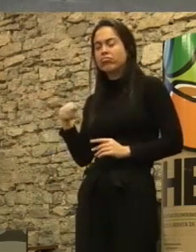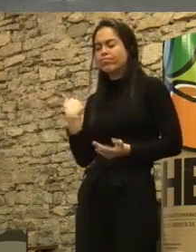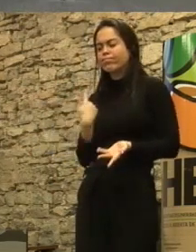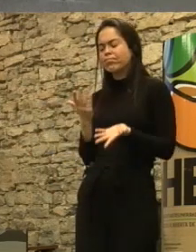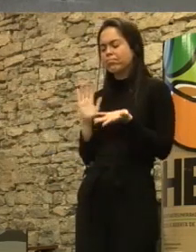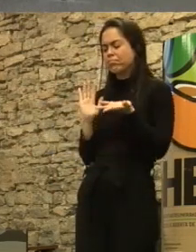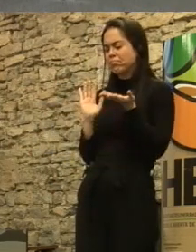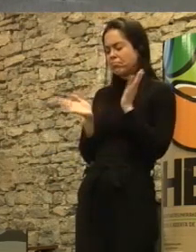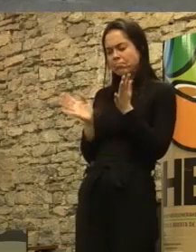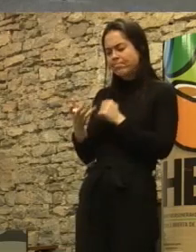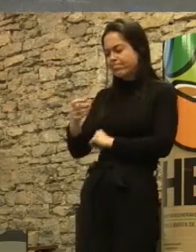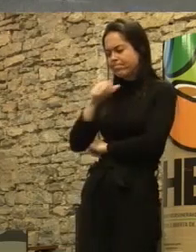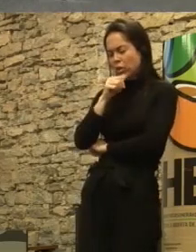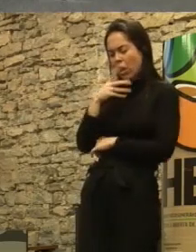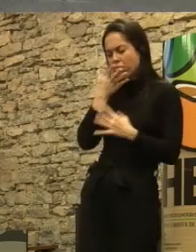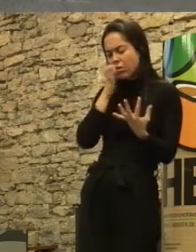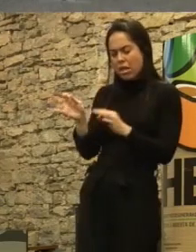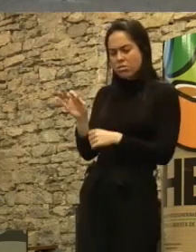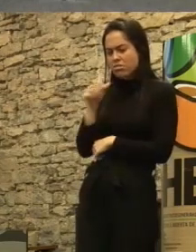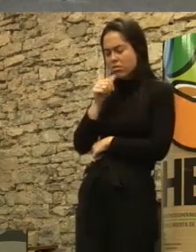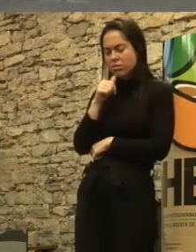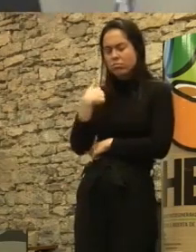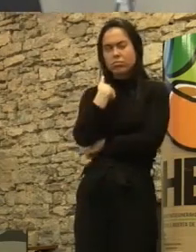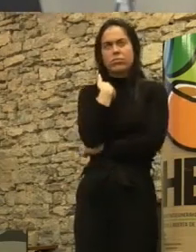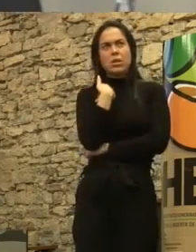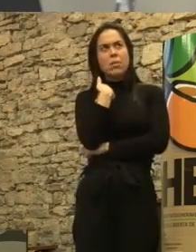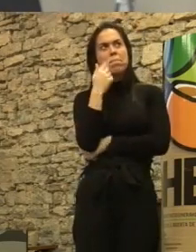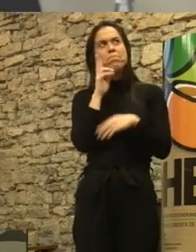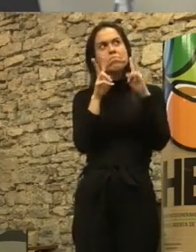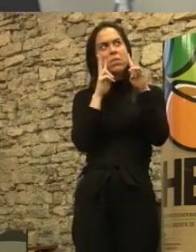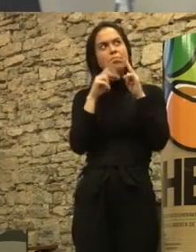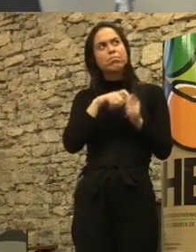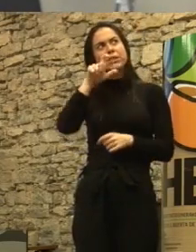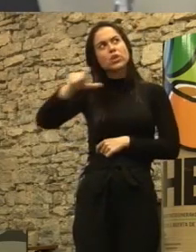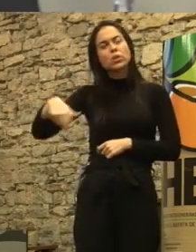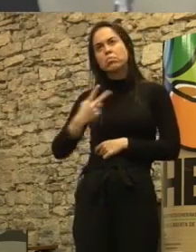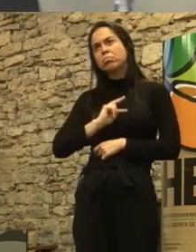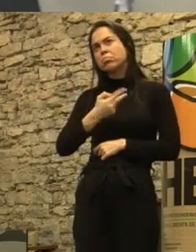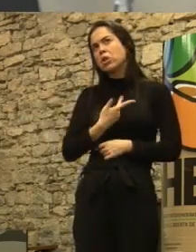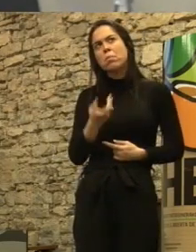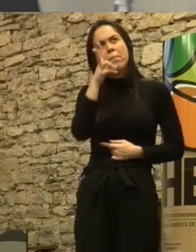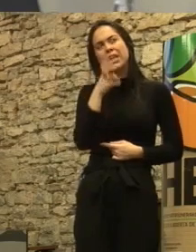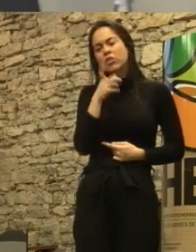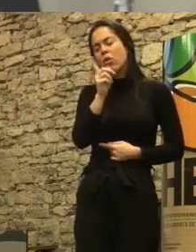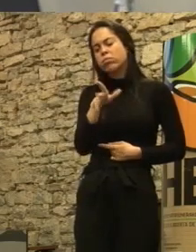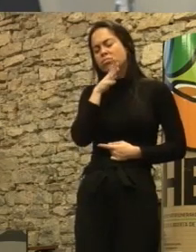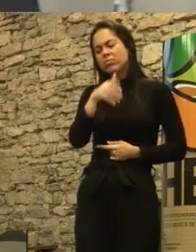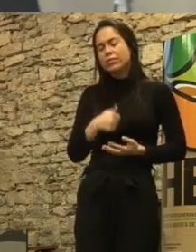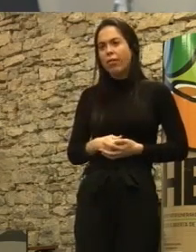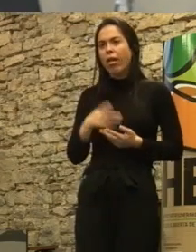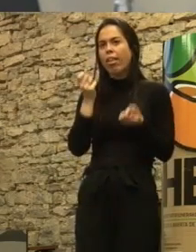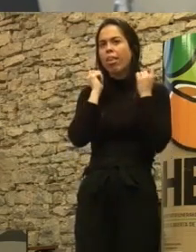ninguna persona trans. Y se da cuenta que el sistema público de salud no está nada equipado, para nada equipado o